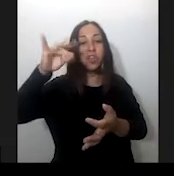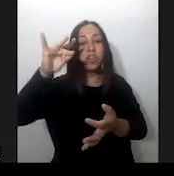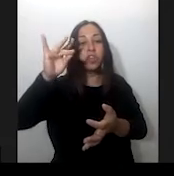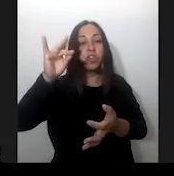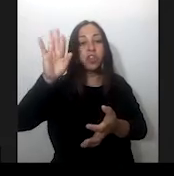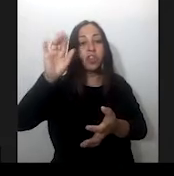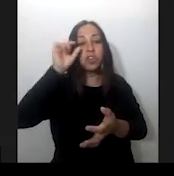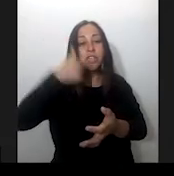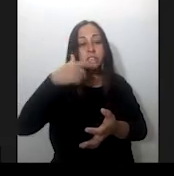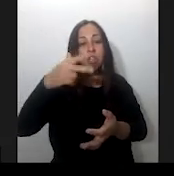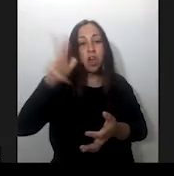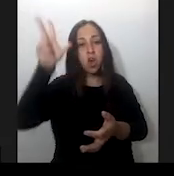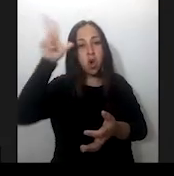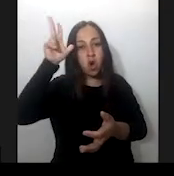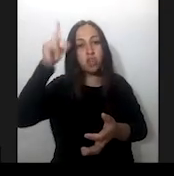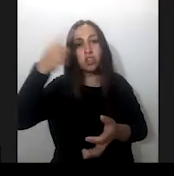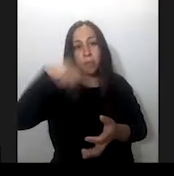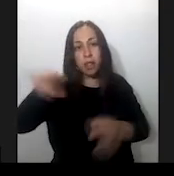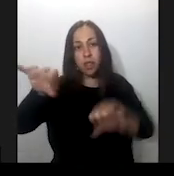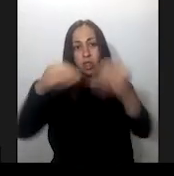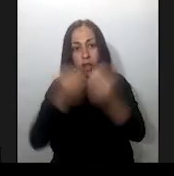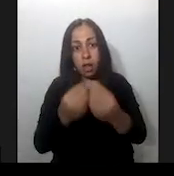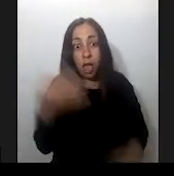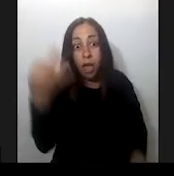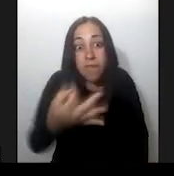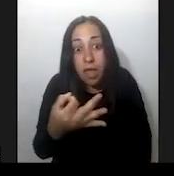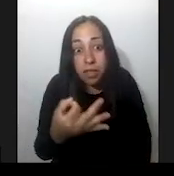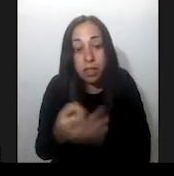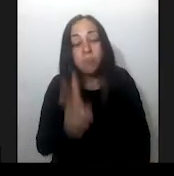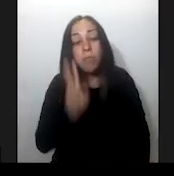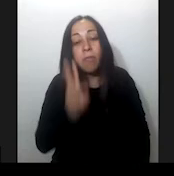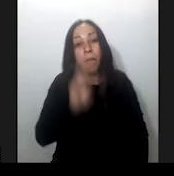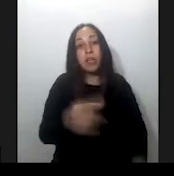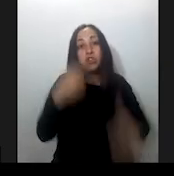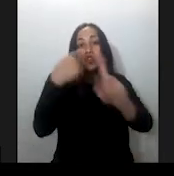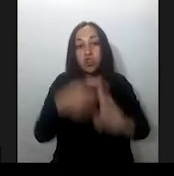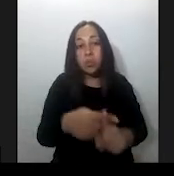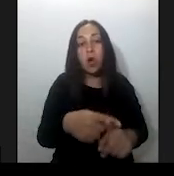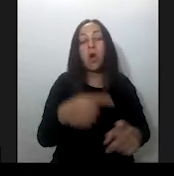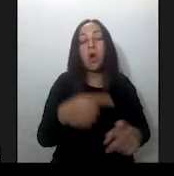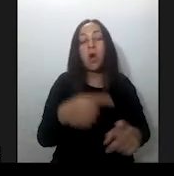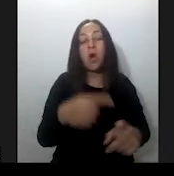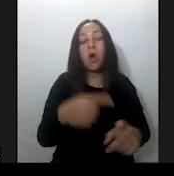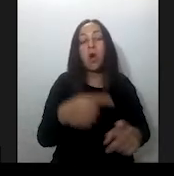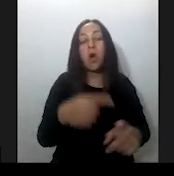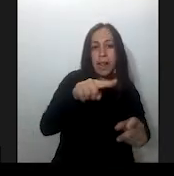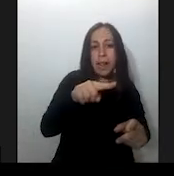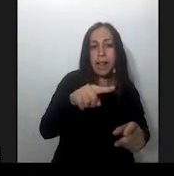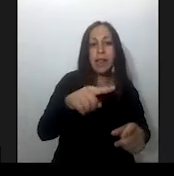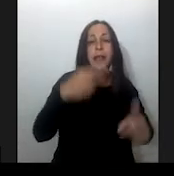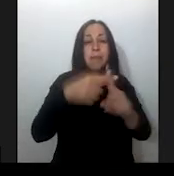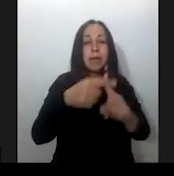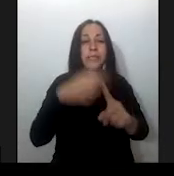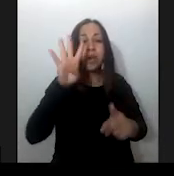Vamos a ver. Si yo sumo Londres, 1000